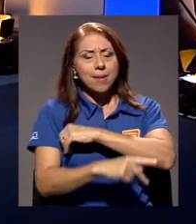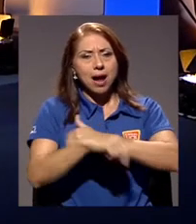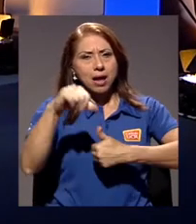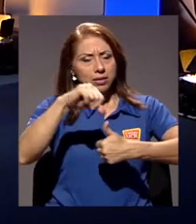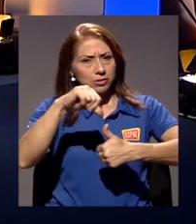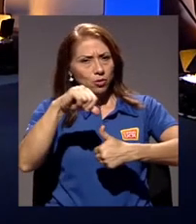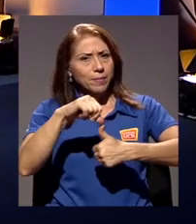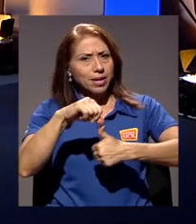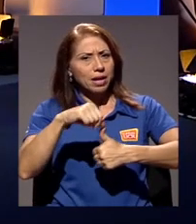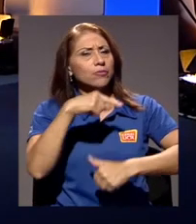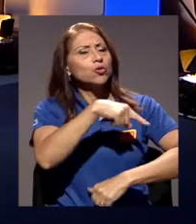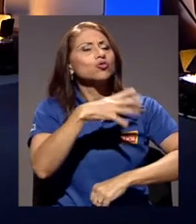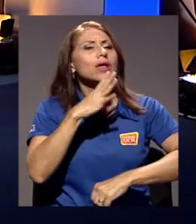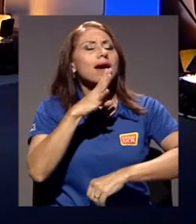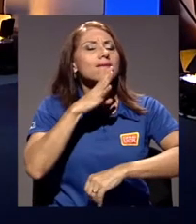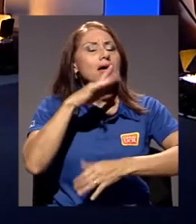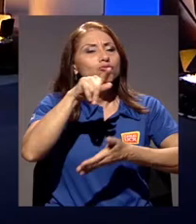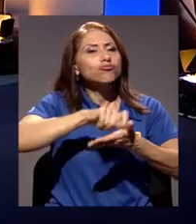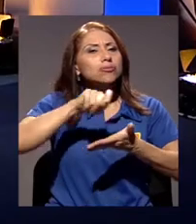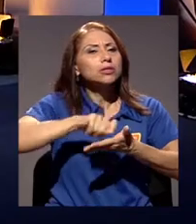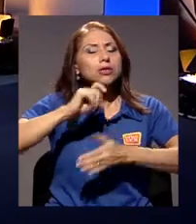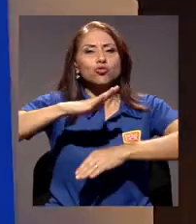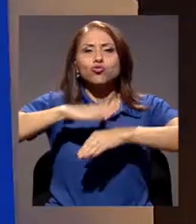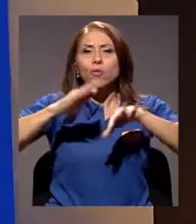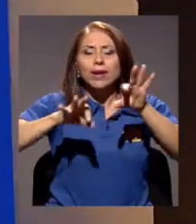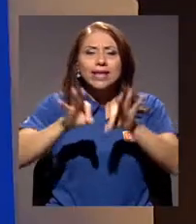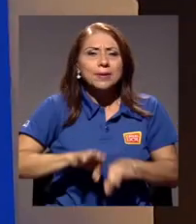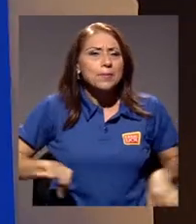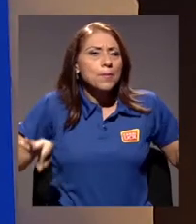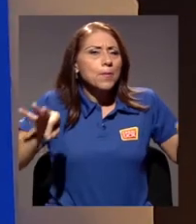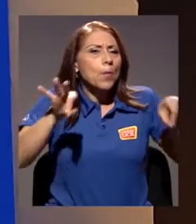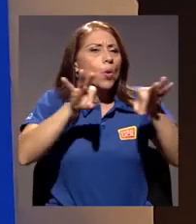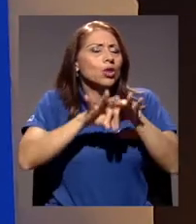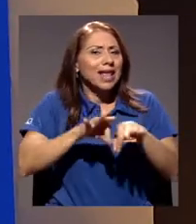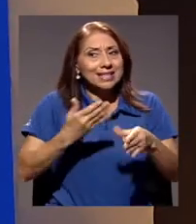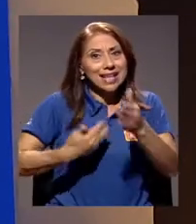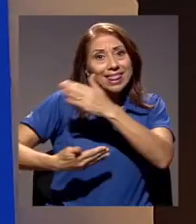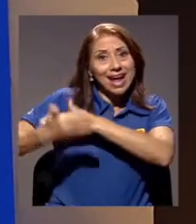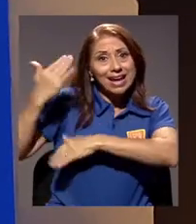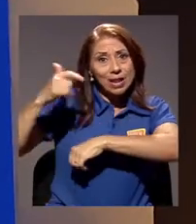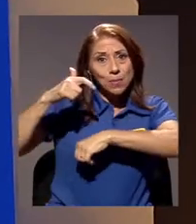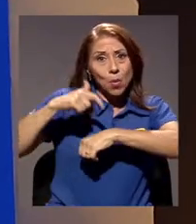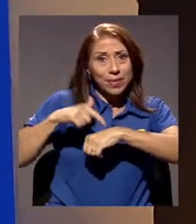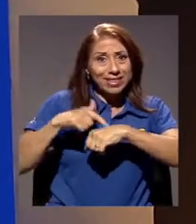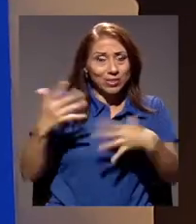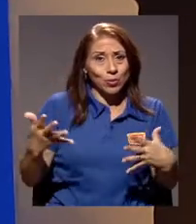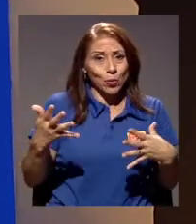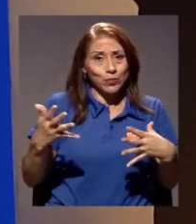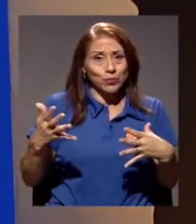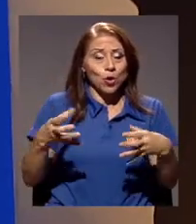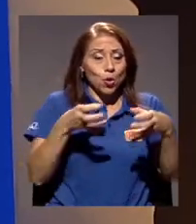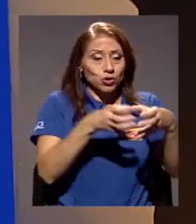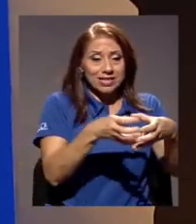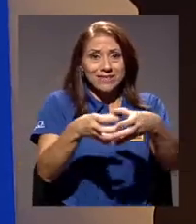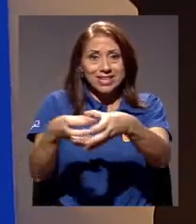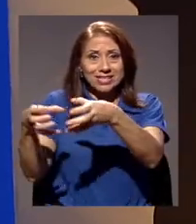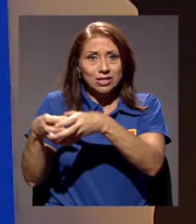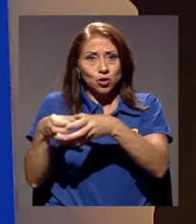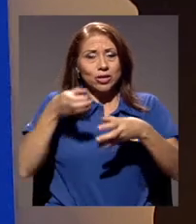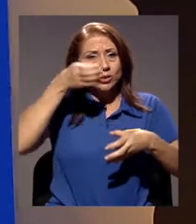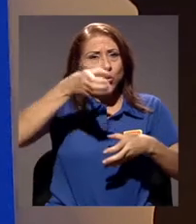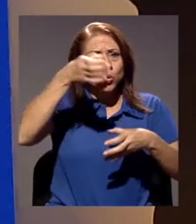usted se ha referido a la importancia de aquel conflicto de aquel choque de civilizaciones y culturas